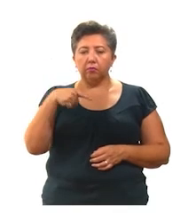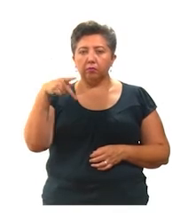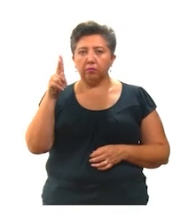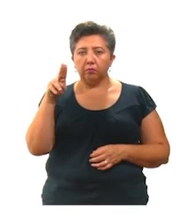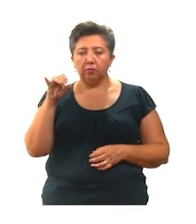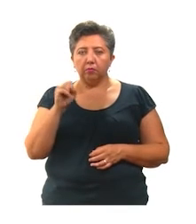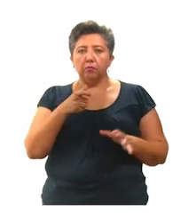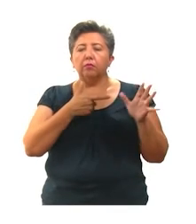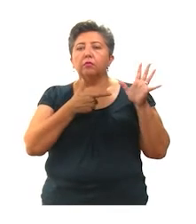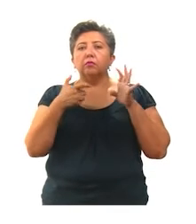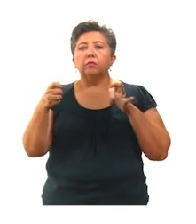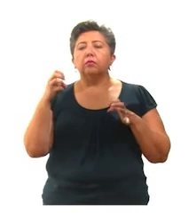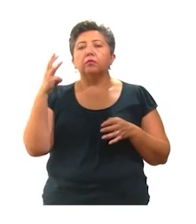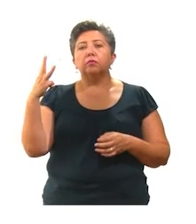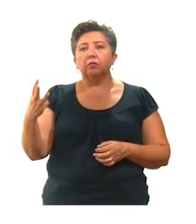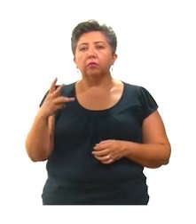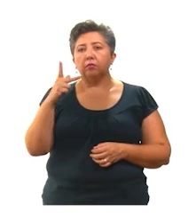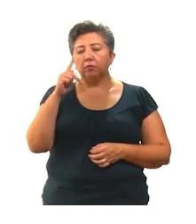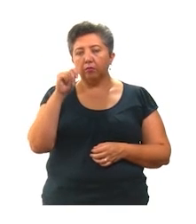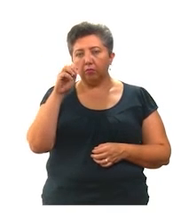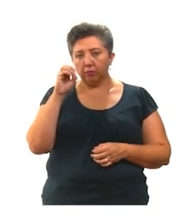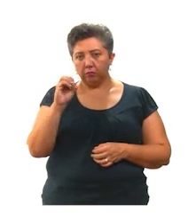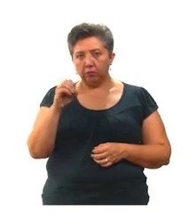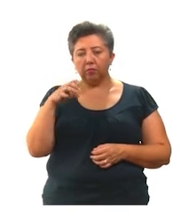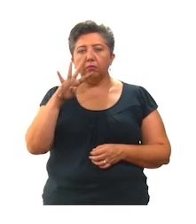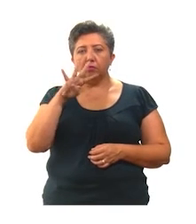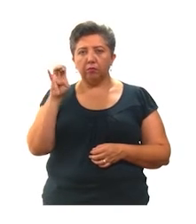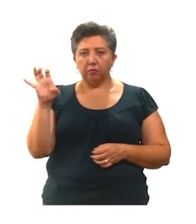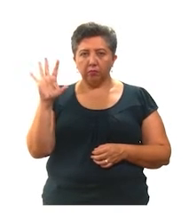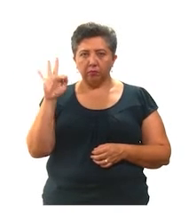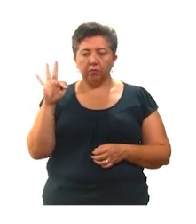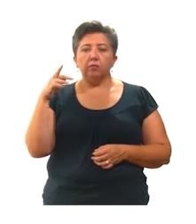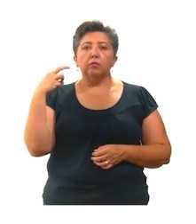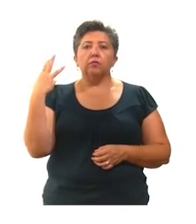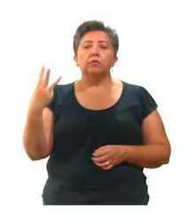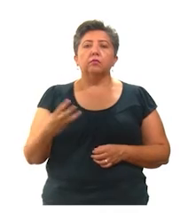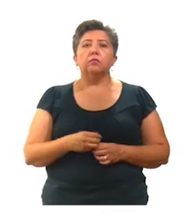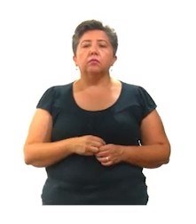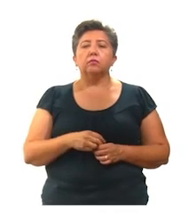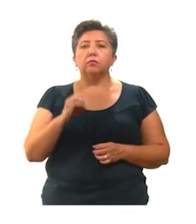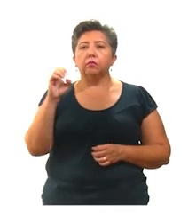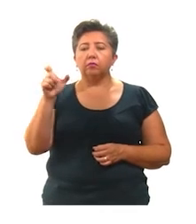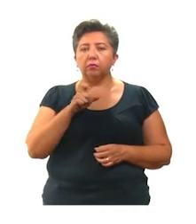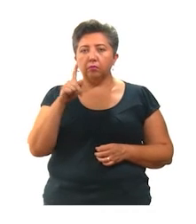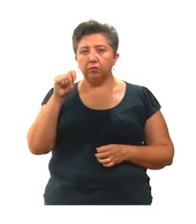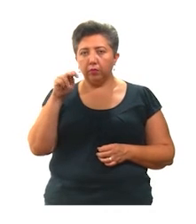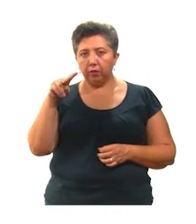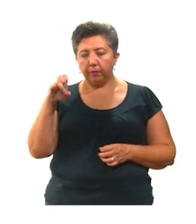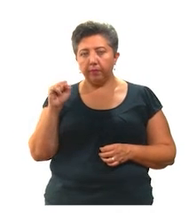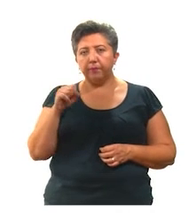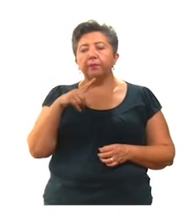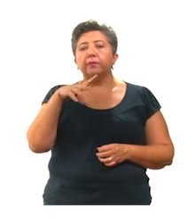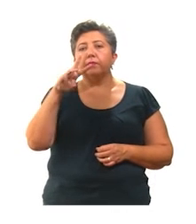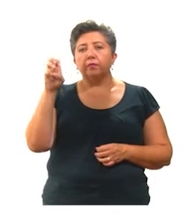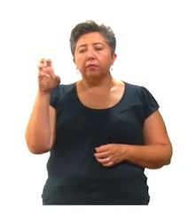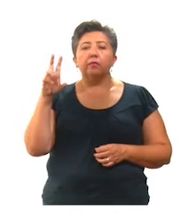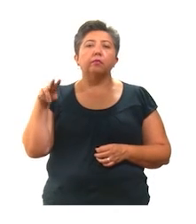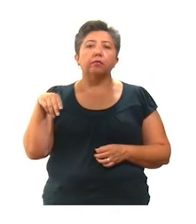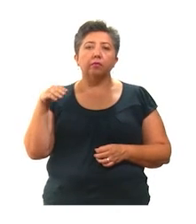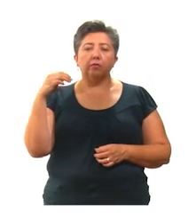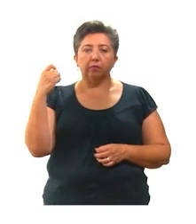Monte Carlo, Juntul. Industrial, Juntul. Felipe Carriopuerto, Juntul. Manuel Avila Camacho, Juntulshan. Yetebechan, Jujuntule.